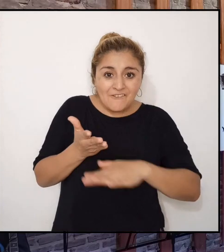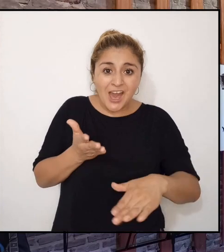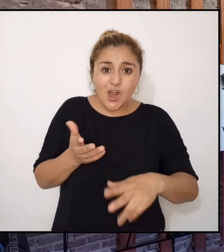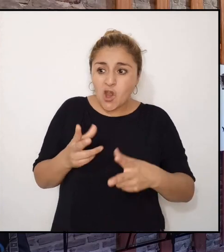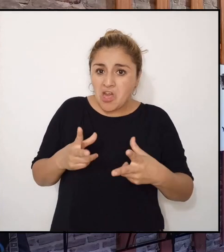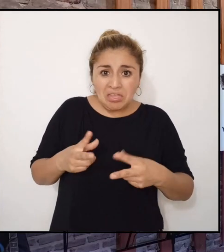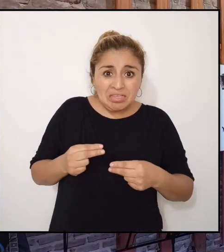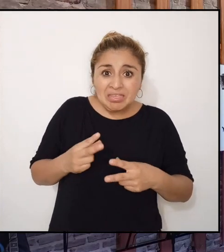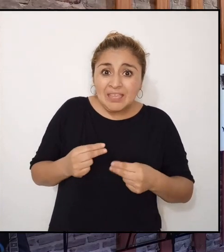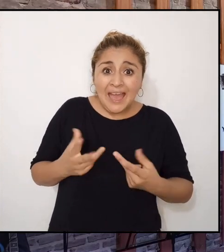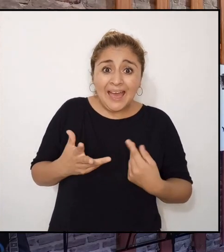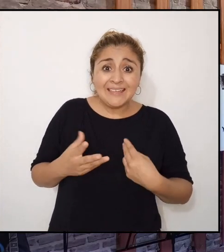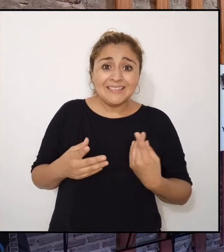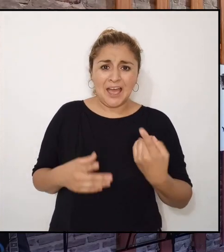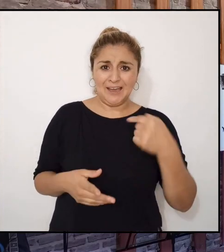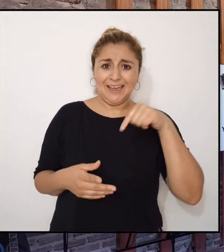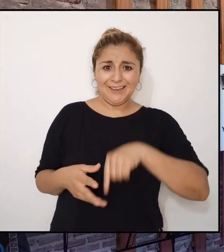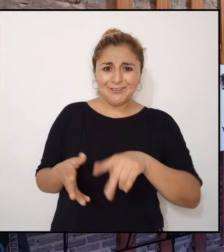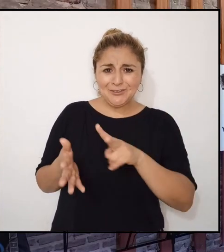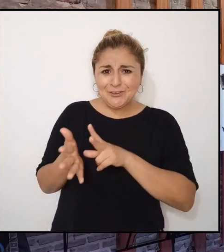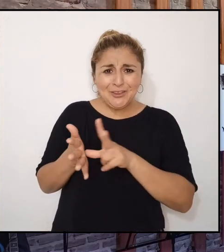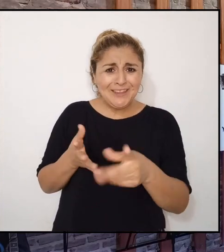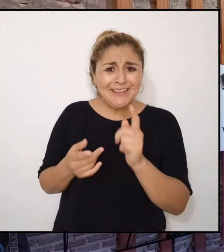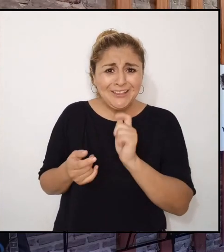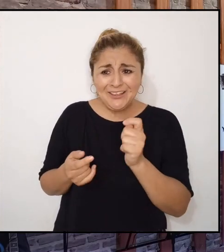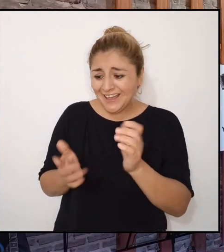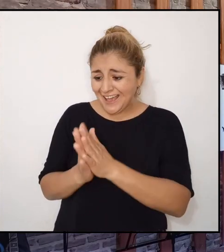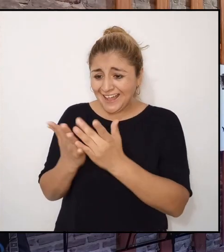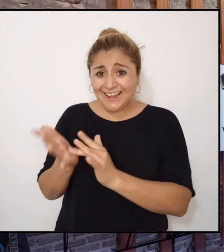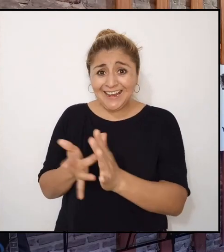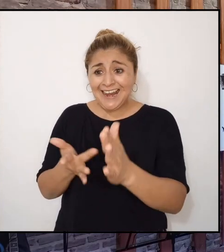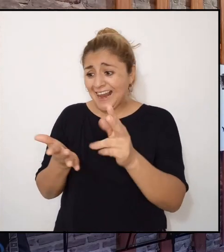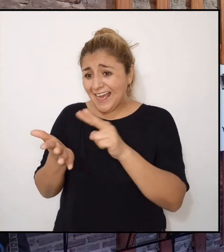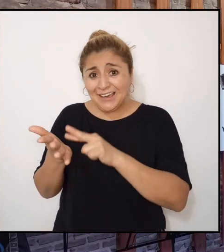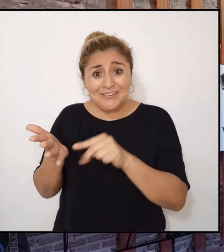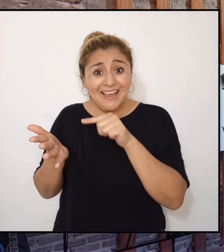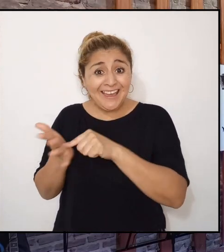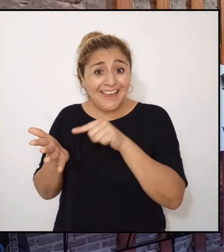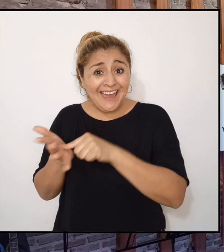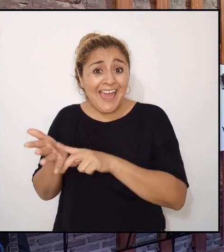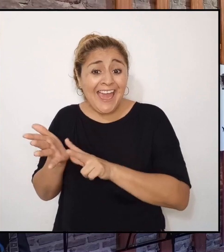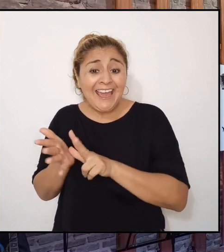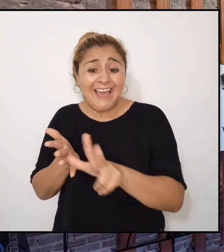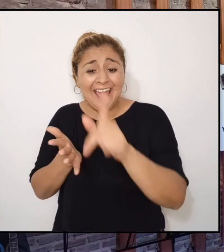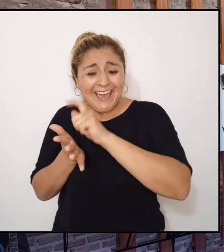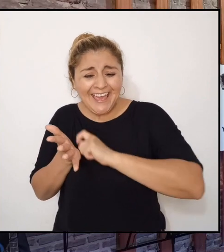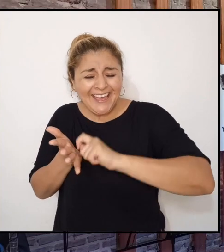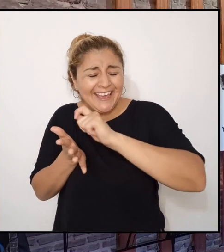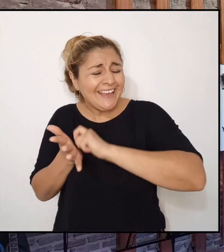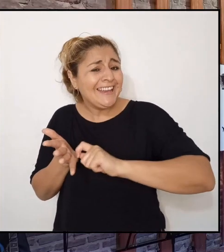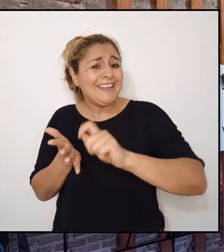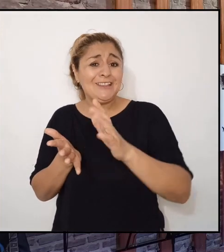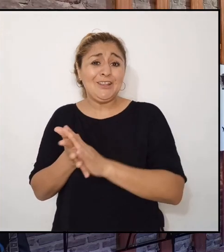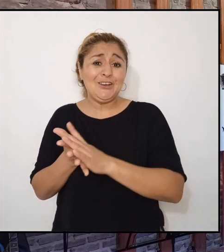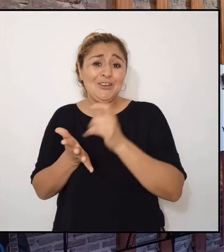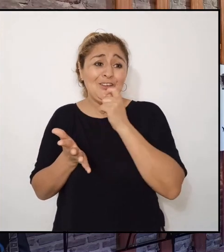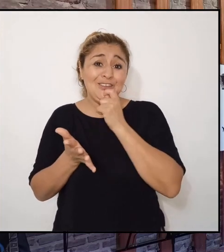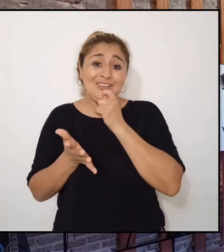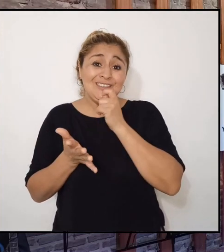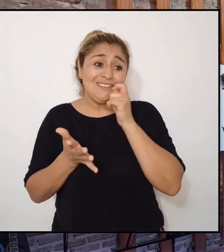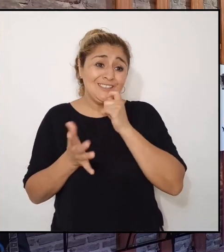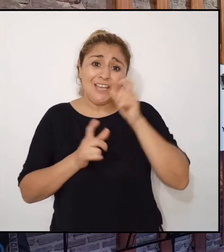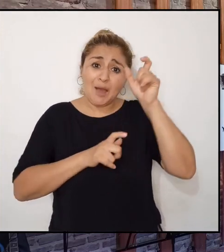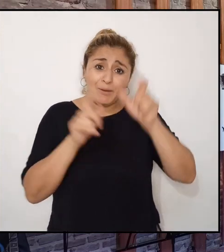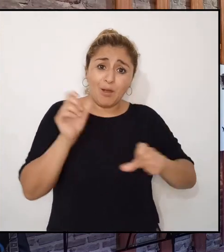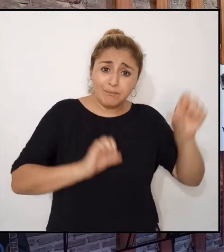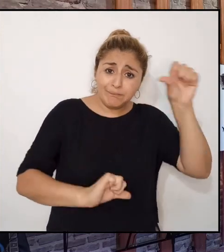Dice la Biblia. Hace miles de años atrás, si hubiesen leído la Biblia, no tenían que mandar tantos